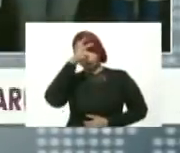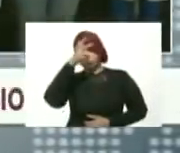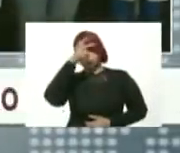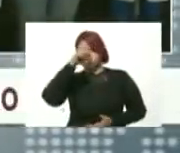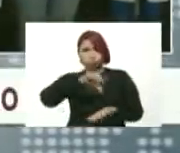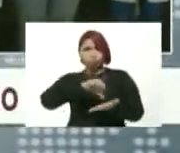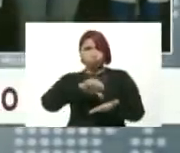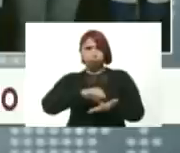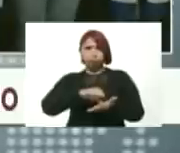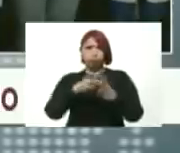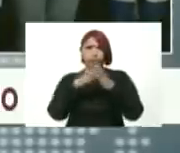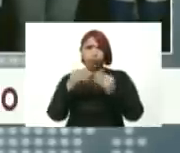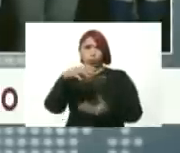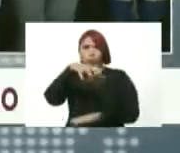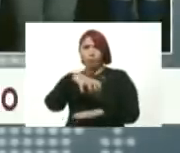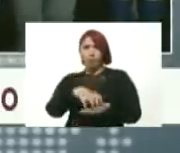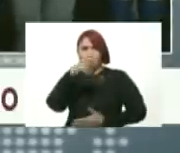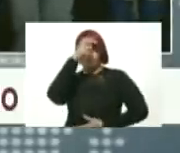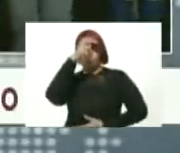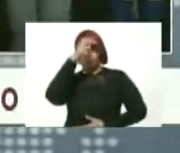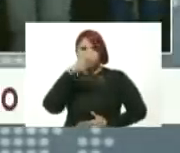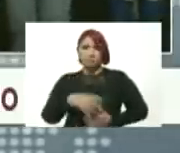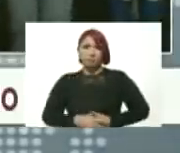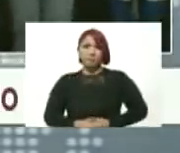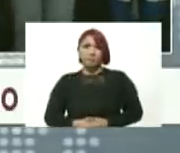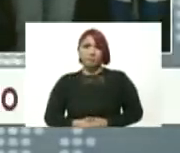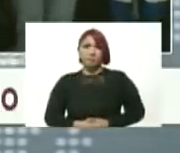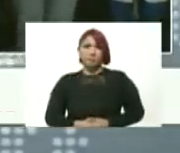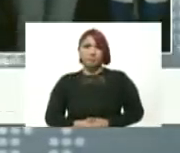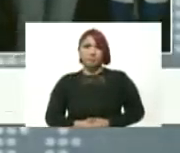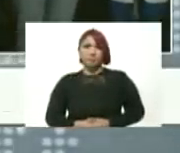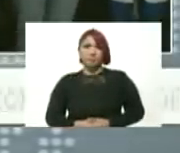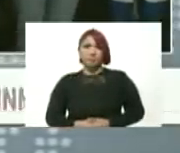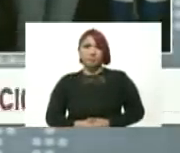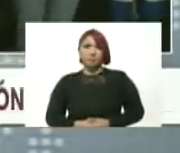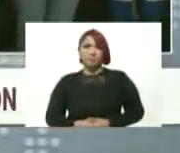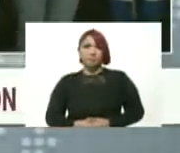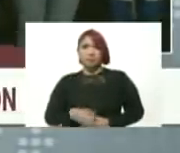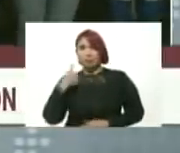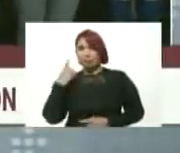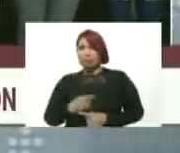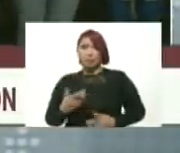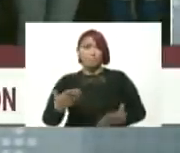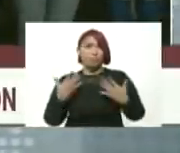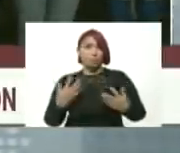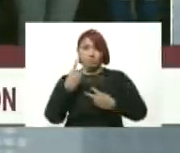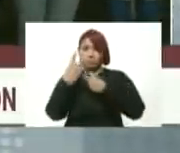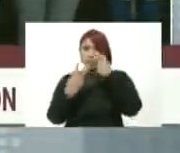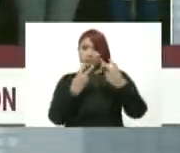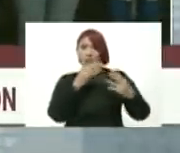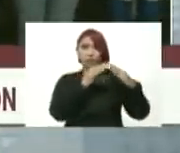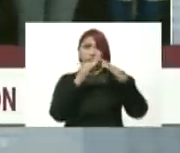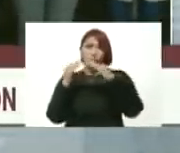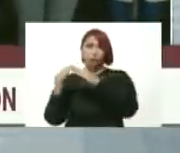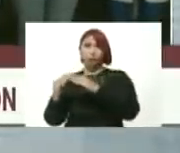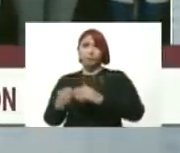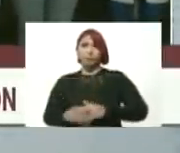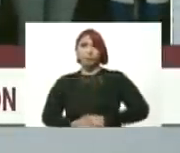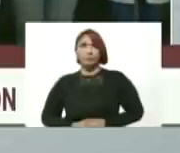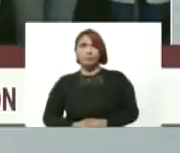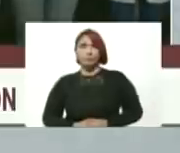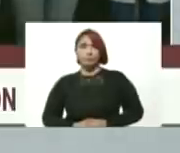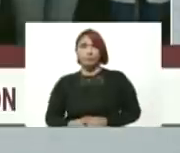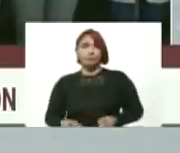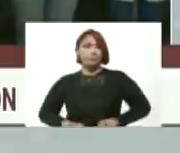todo por todo el estado falcón bueno tenemos que intensificar las visitas casa por casa llevar